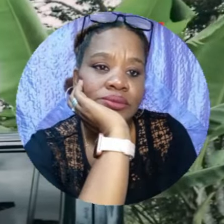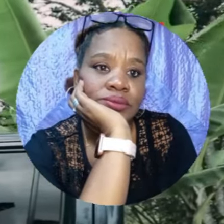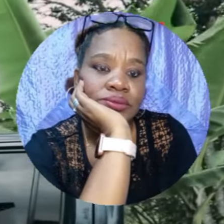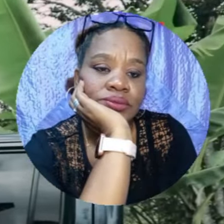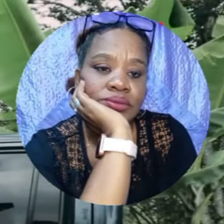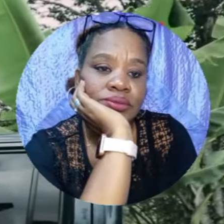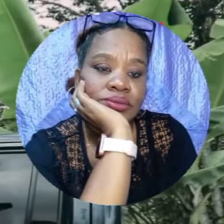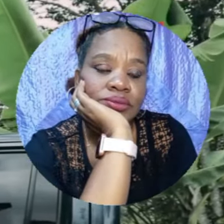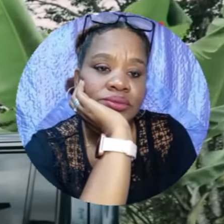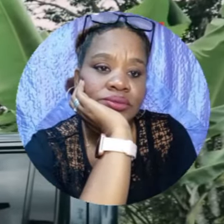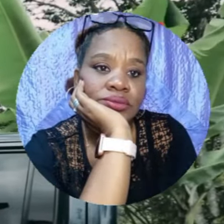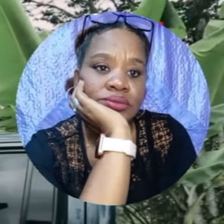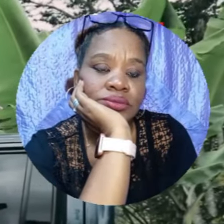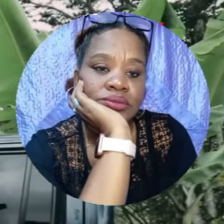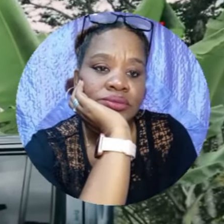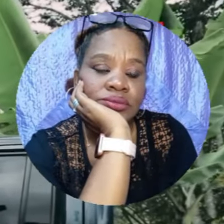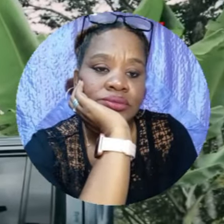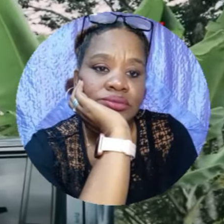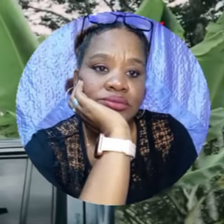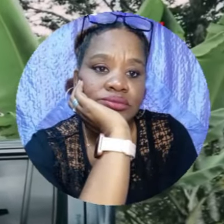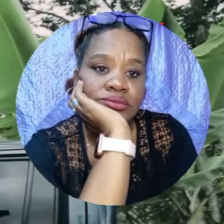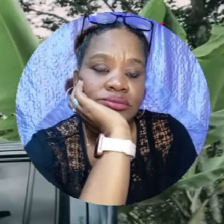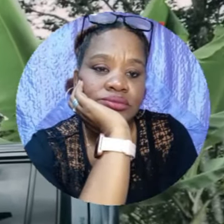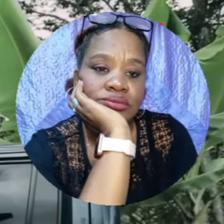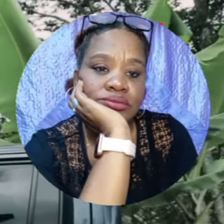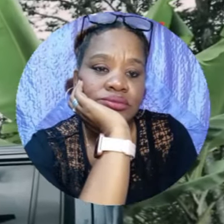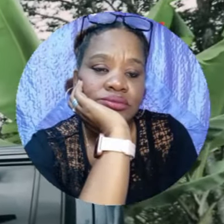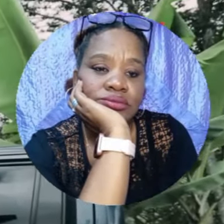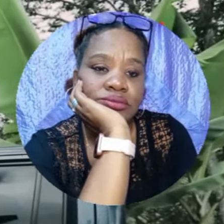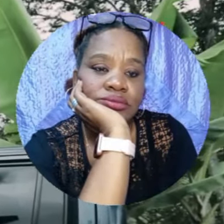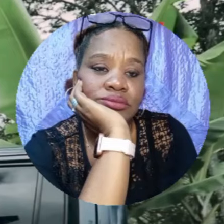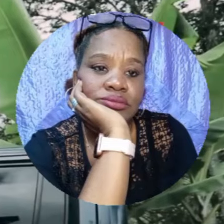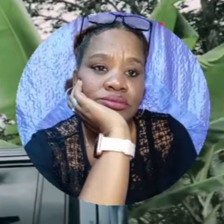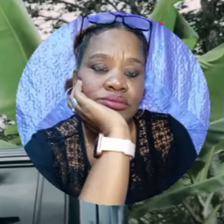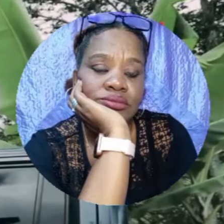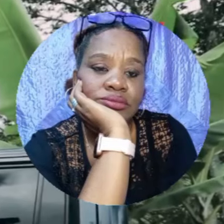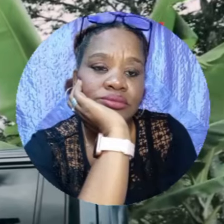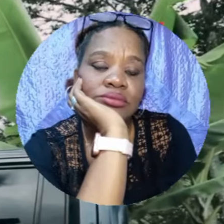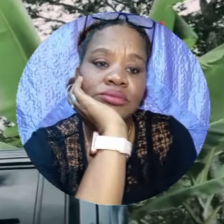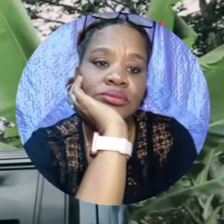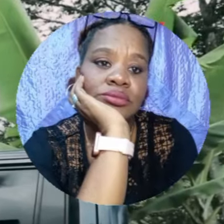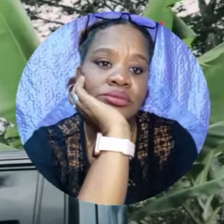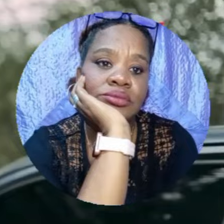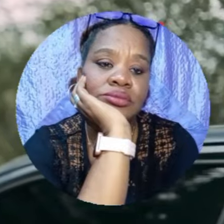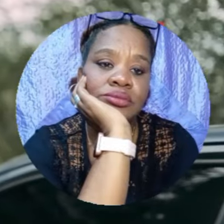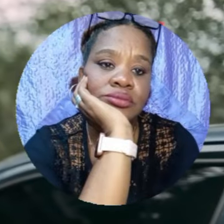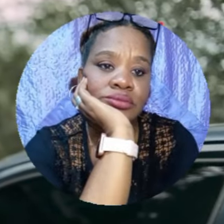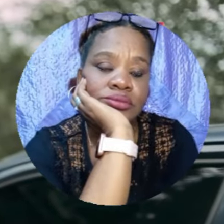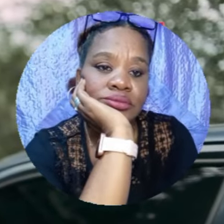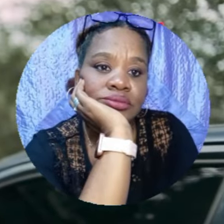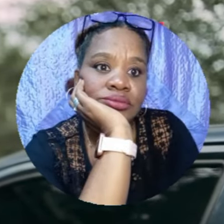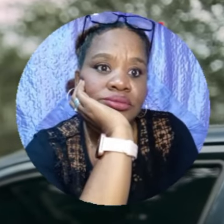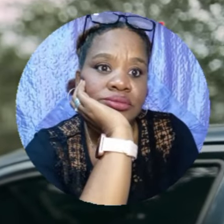hasta el 2020 cuando se decide crear un perfil de café dominicano que es 100% grano, 100% arábica,